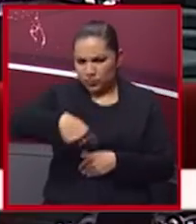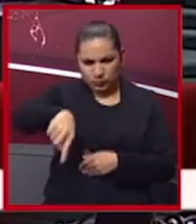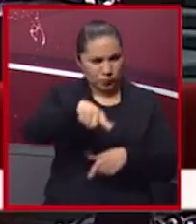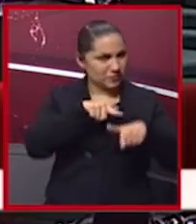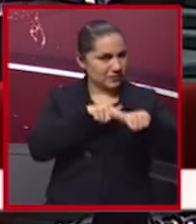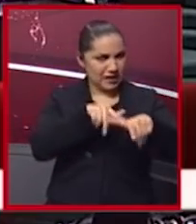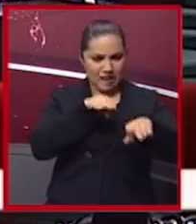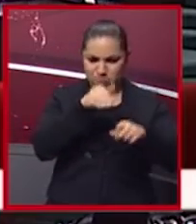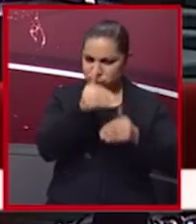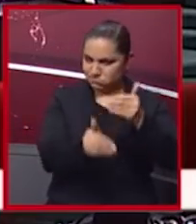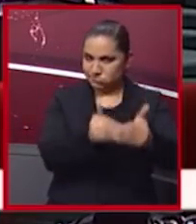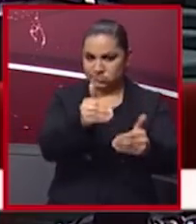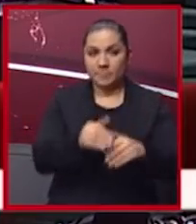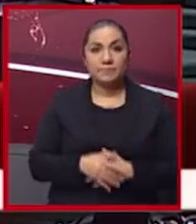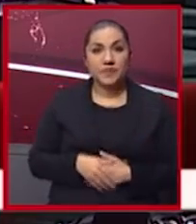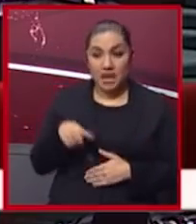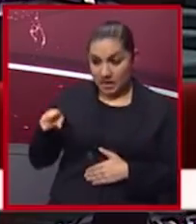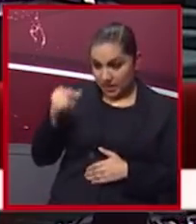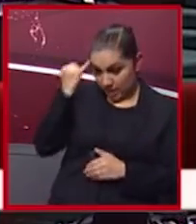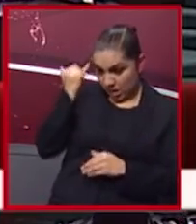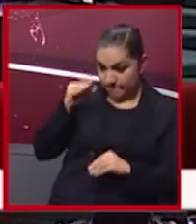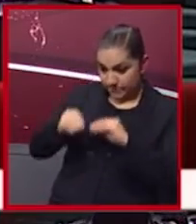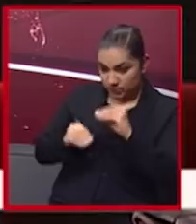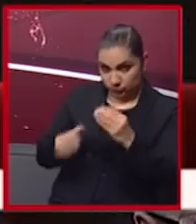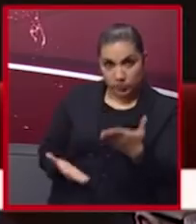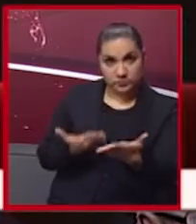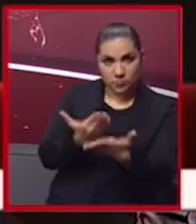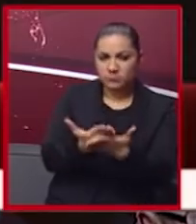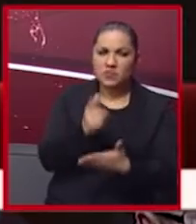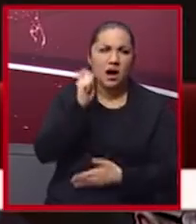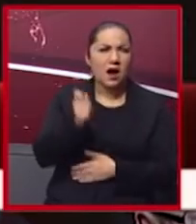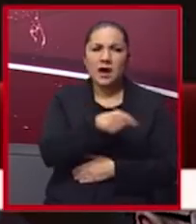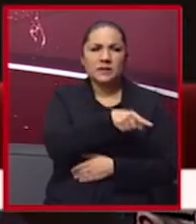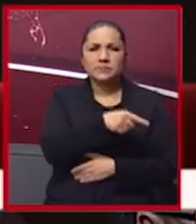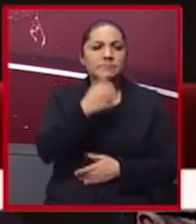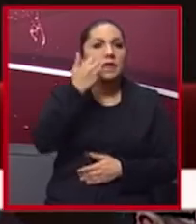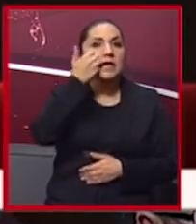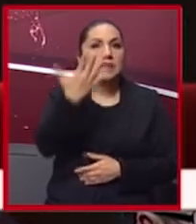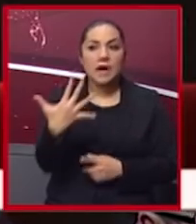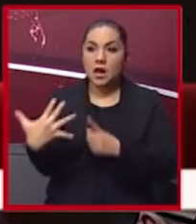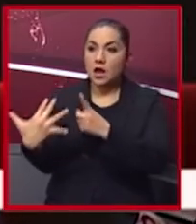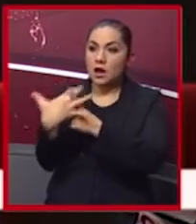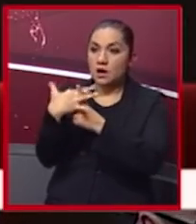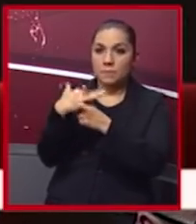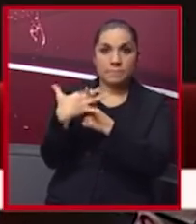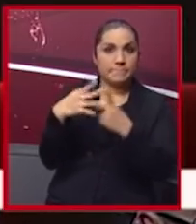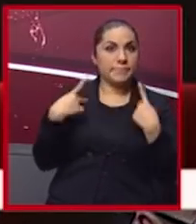es autoritario, populista, regional y decepcionante.